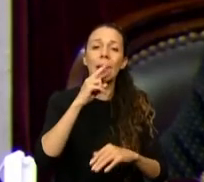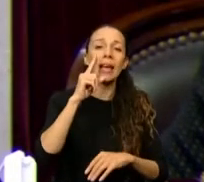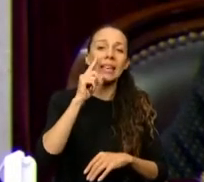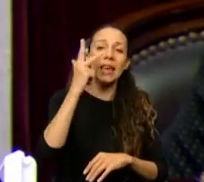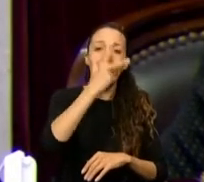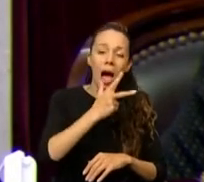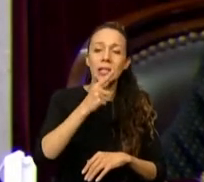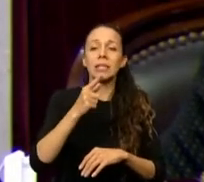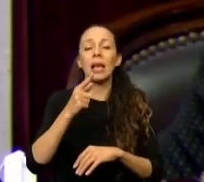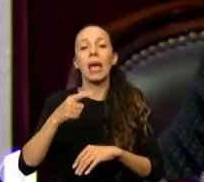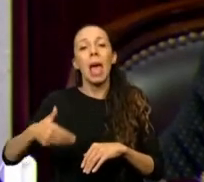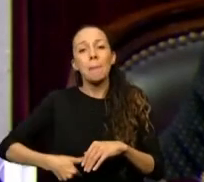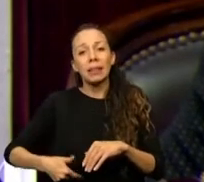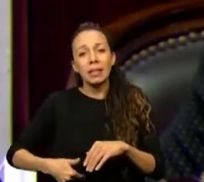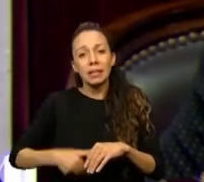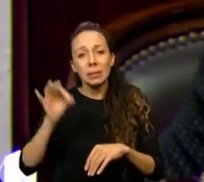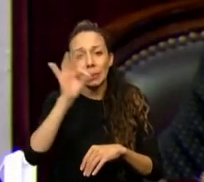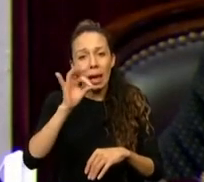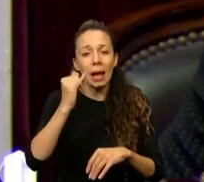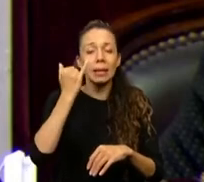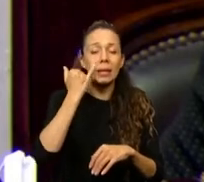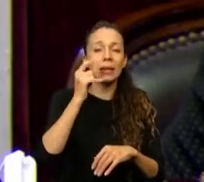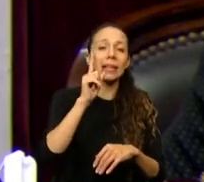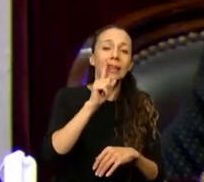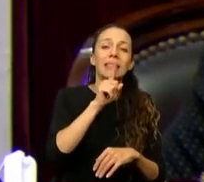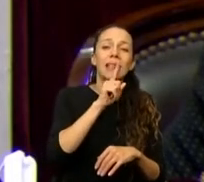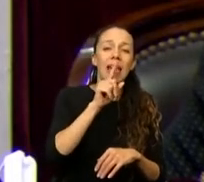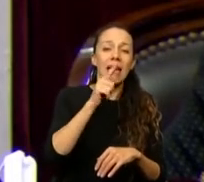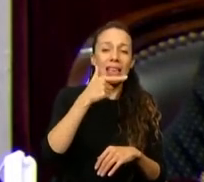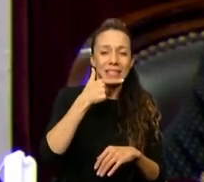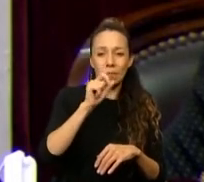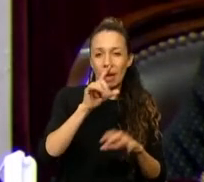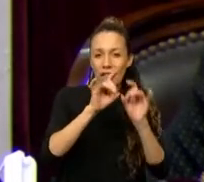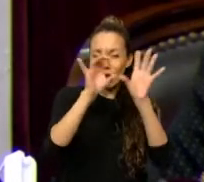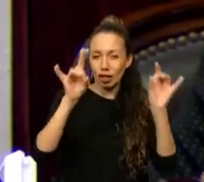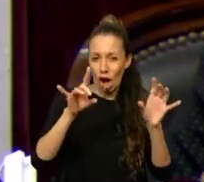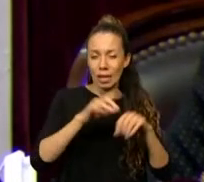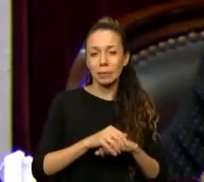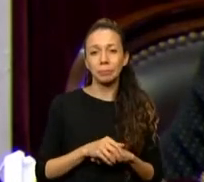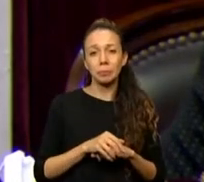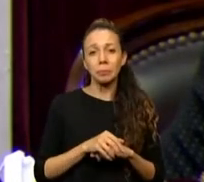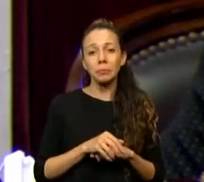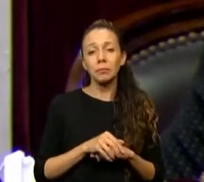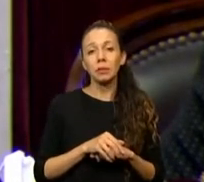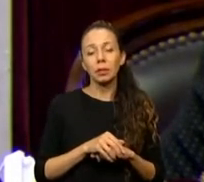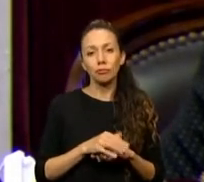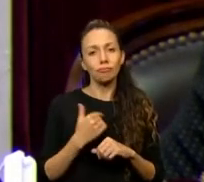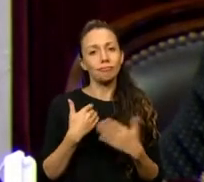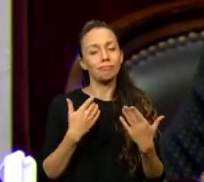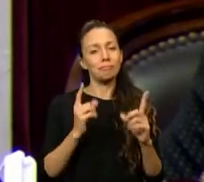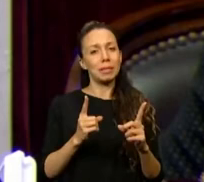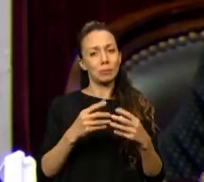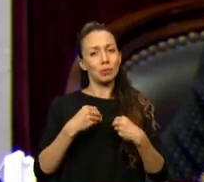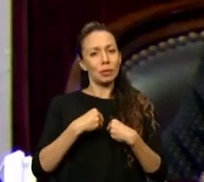ITS. Creo que tomando esa actitud es la única manera de construir una sociedad con más libertades, con